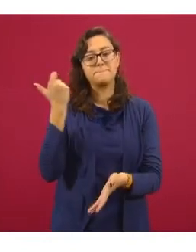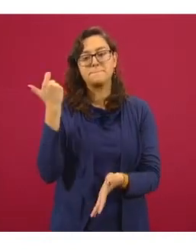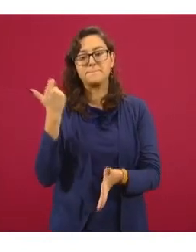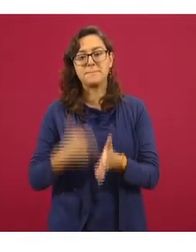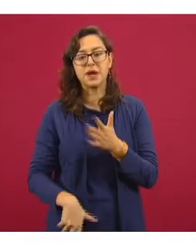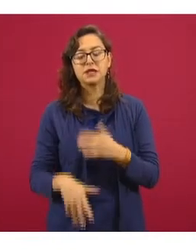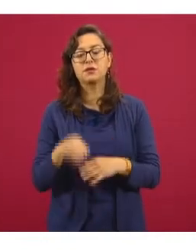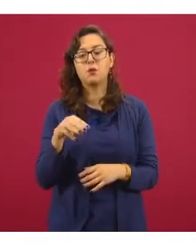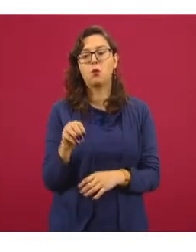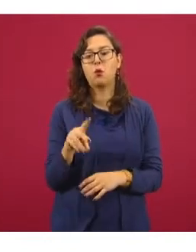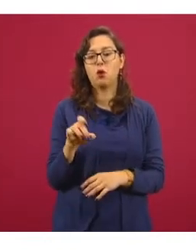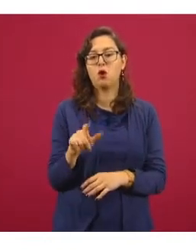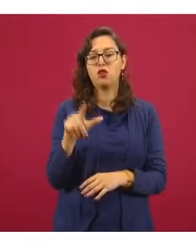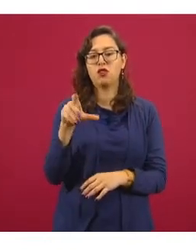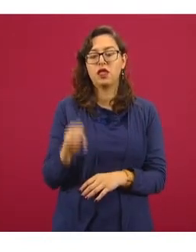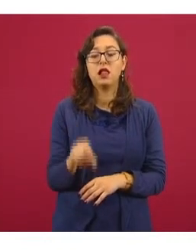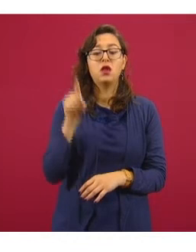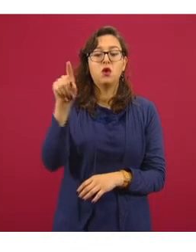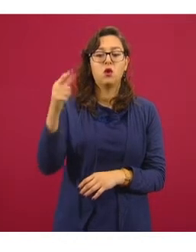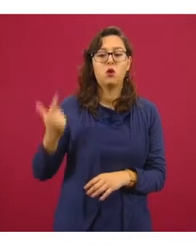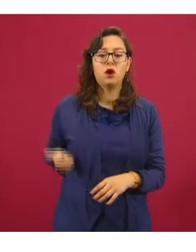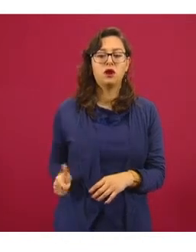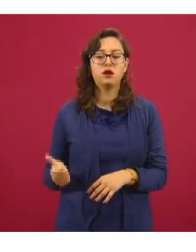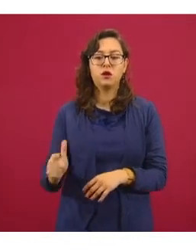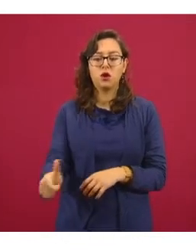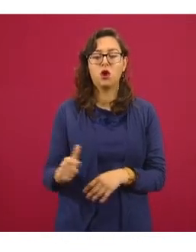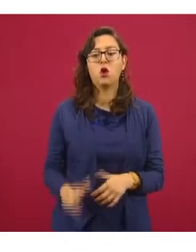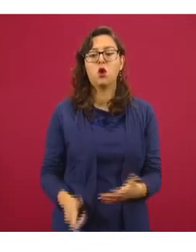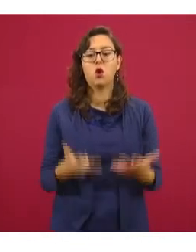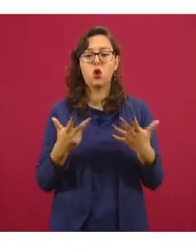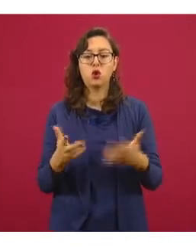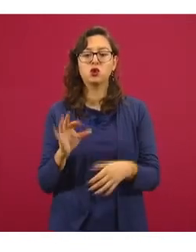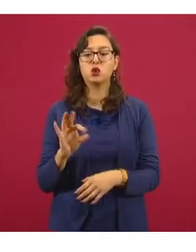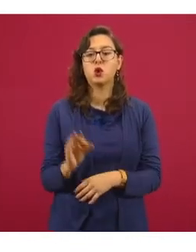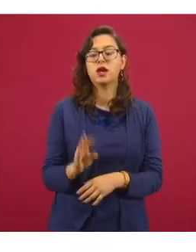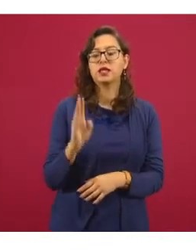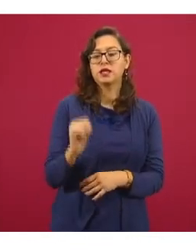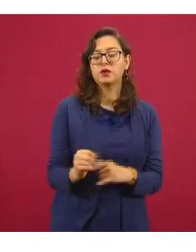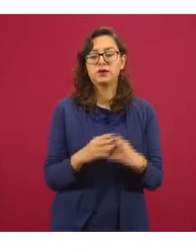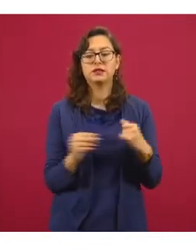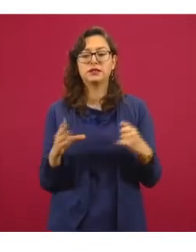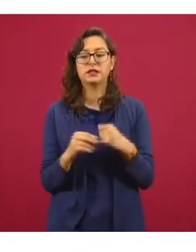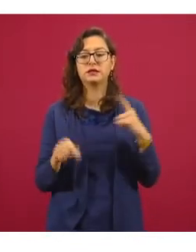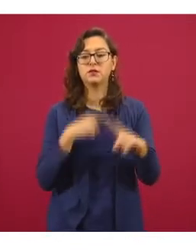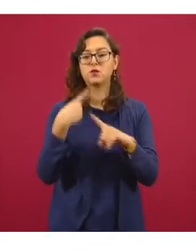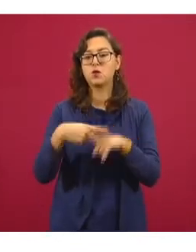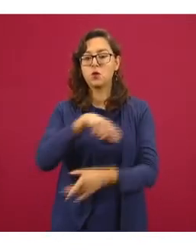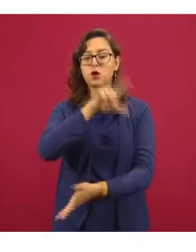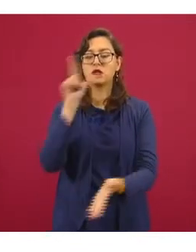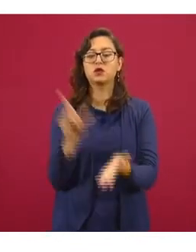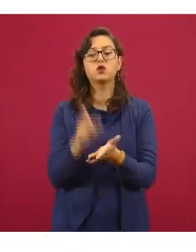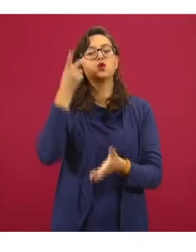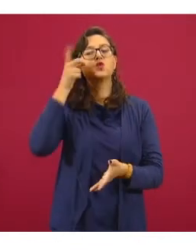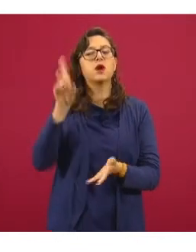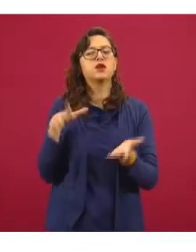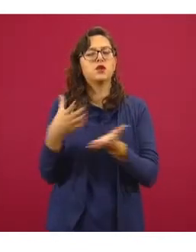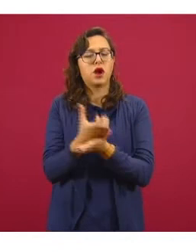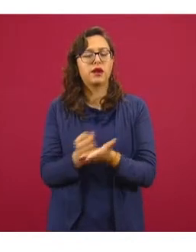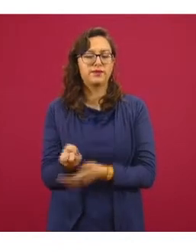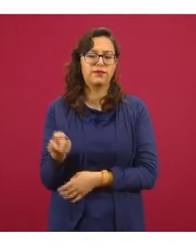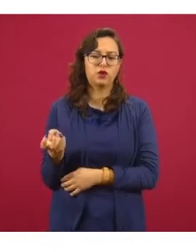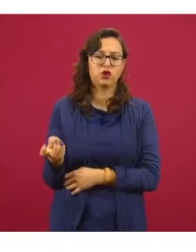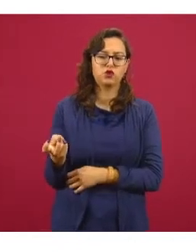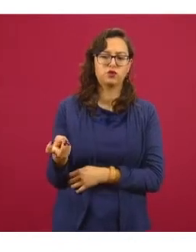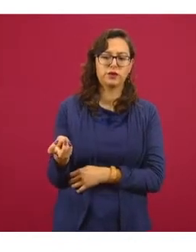Gas Modelo, en Coroneo, Guanajuato, 8 pesos con 49 centavos por litro, un margen de 2 pesos con 48